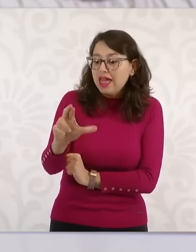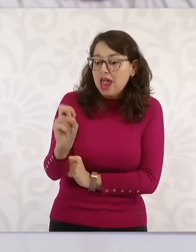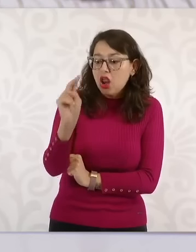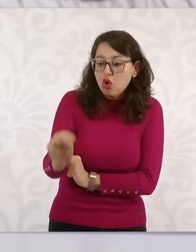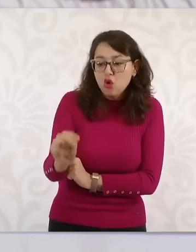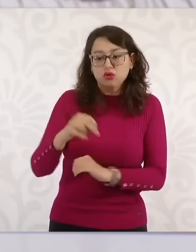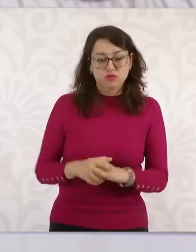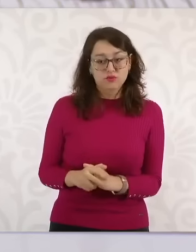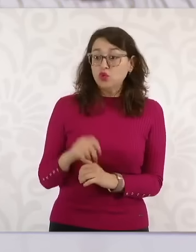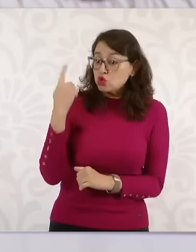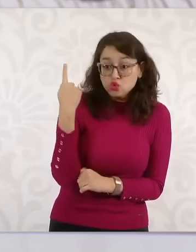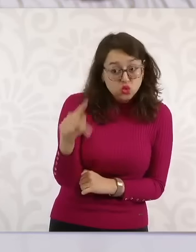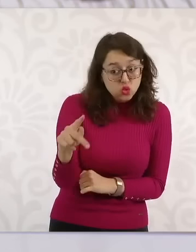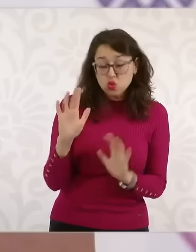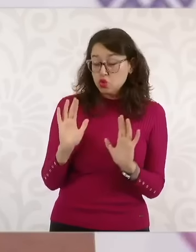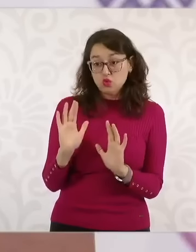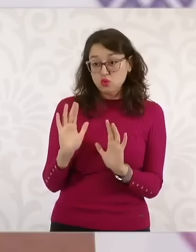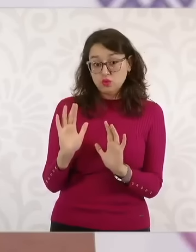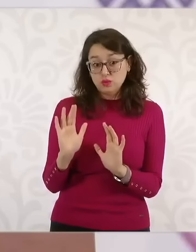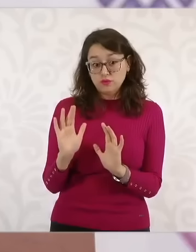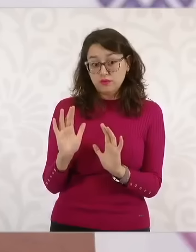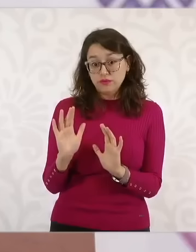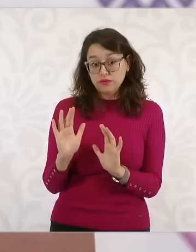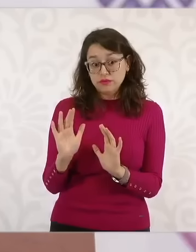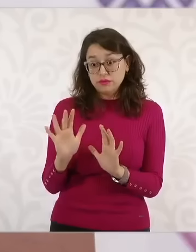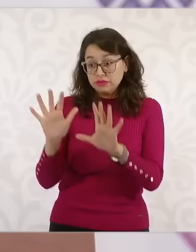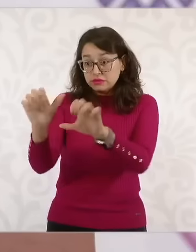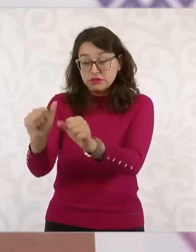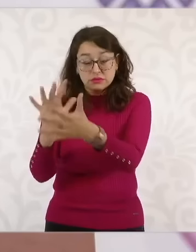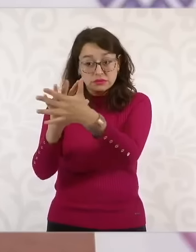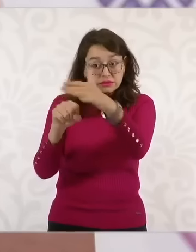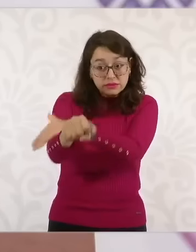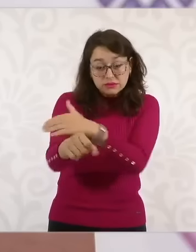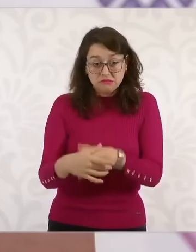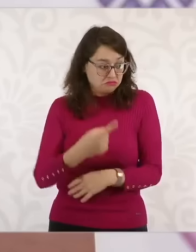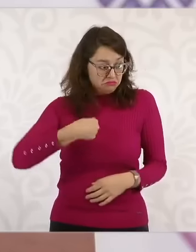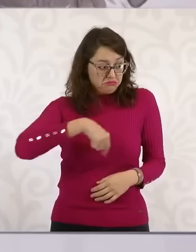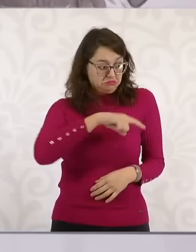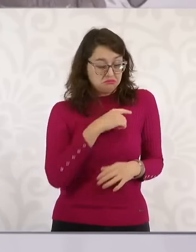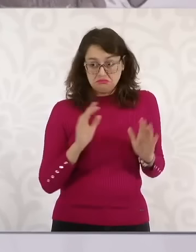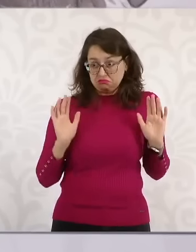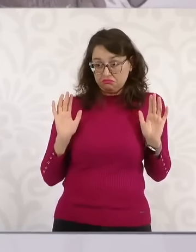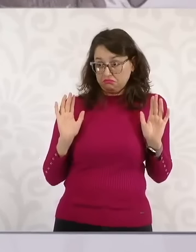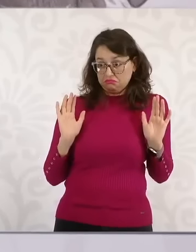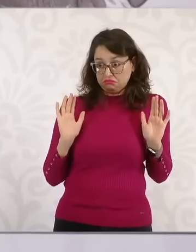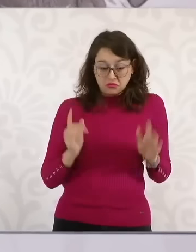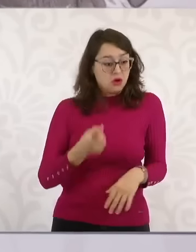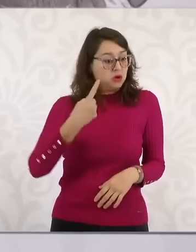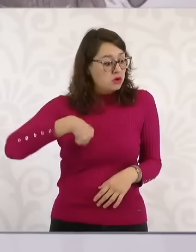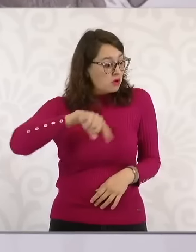Lo que hemos dicho, imagínense, 40% menos homicidios, detenciones, envío de